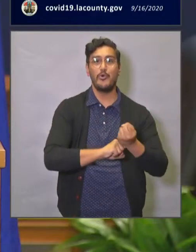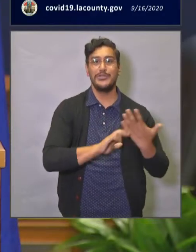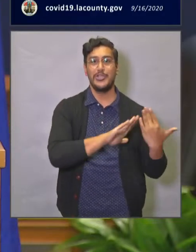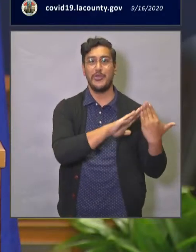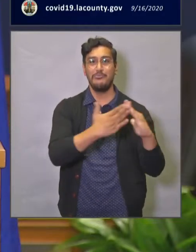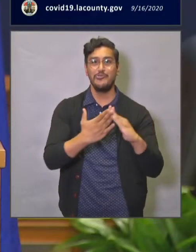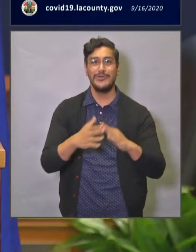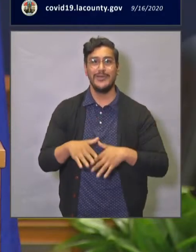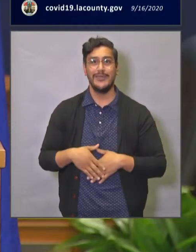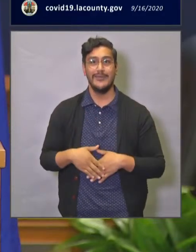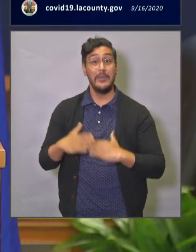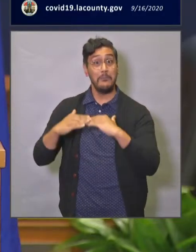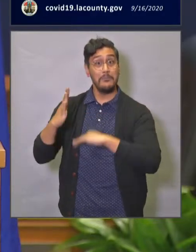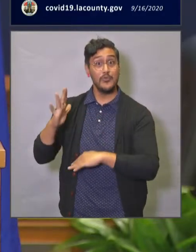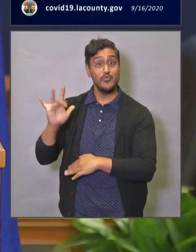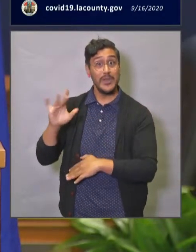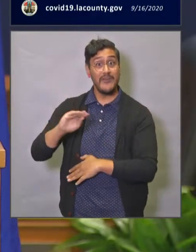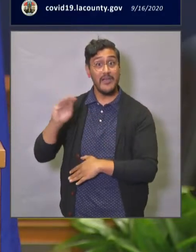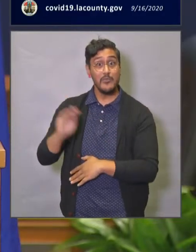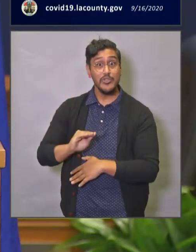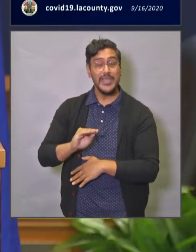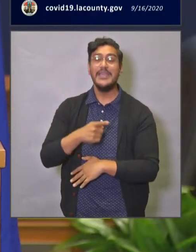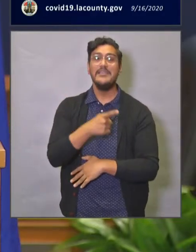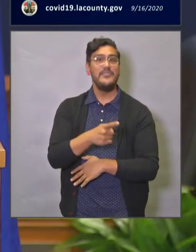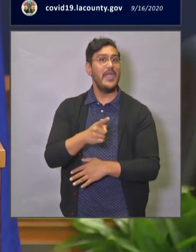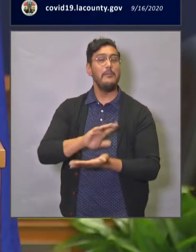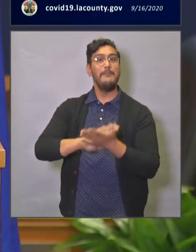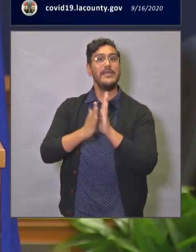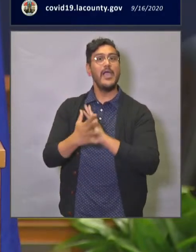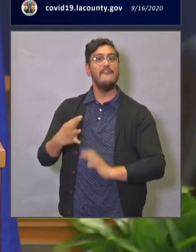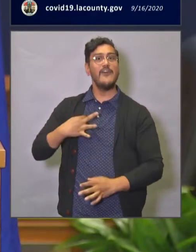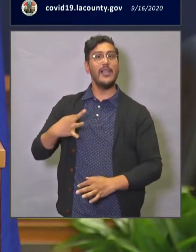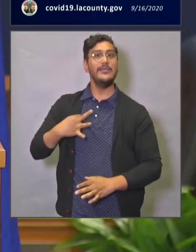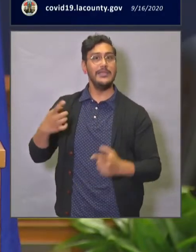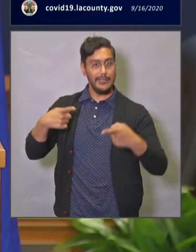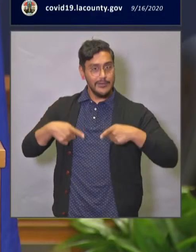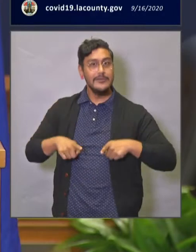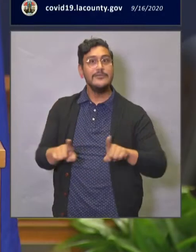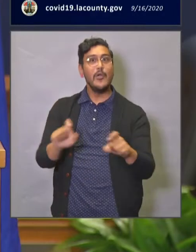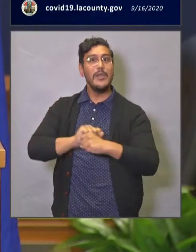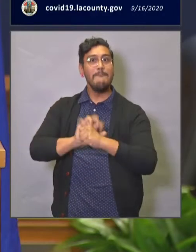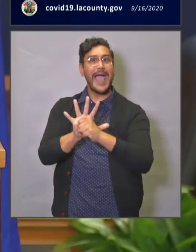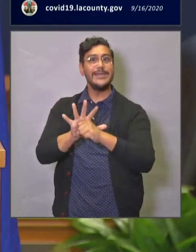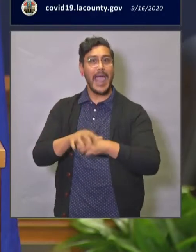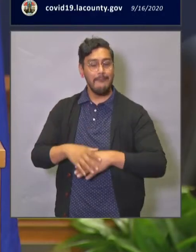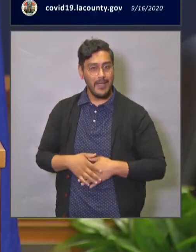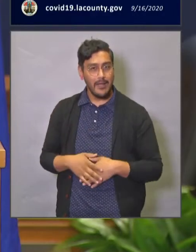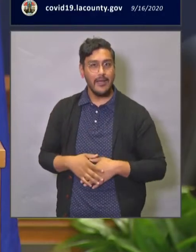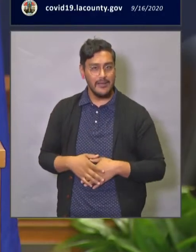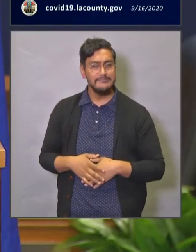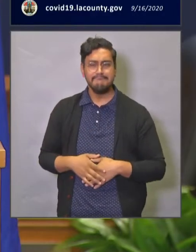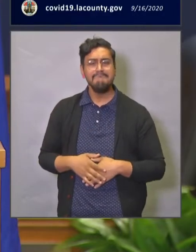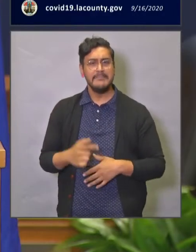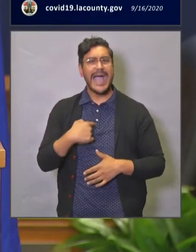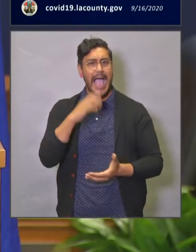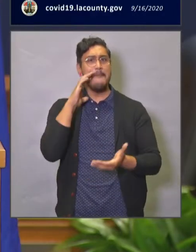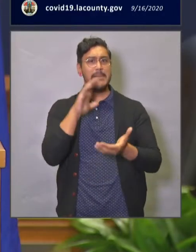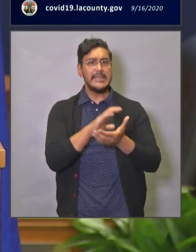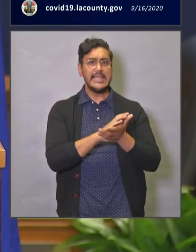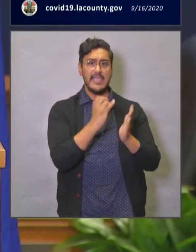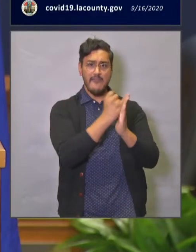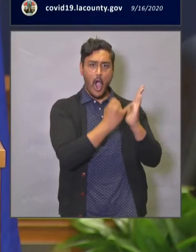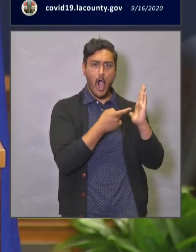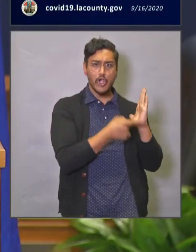de 25% han ayudado como voluntarios durante la pandemia. Yo creo que las artes son una parte integral